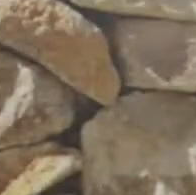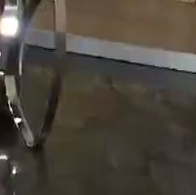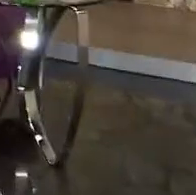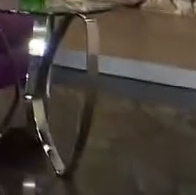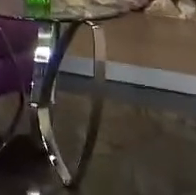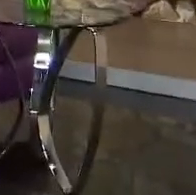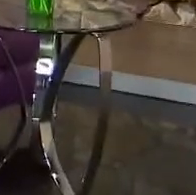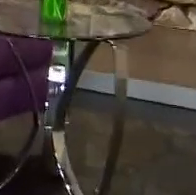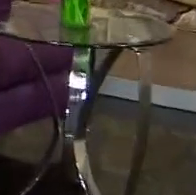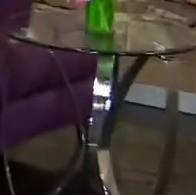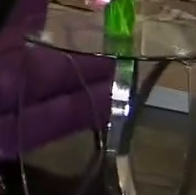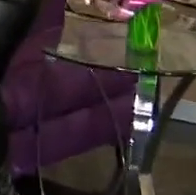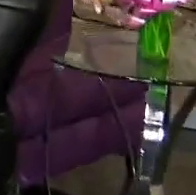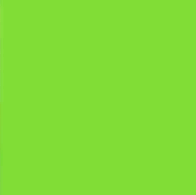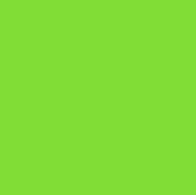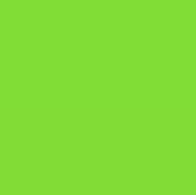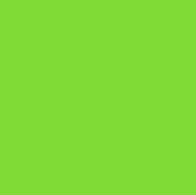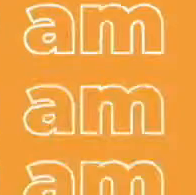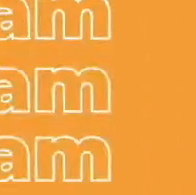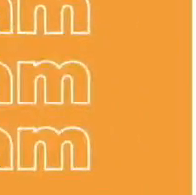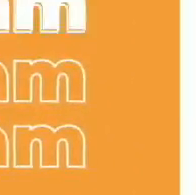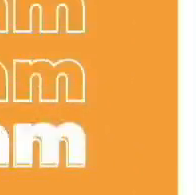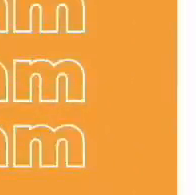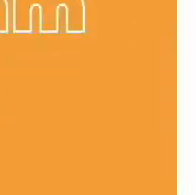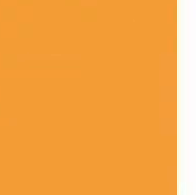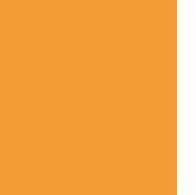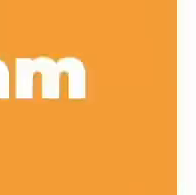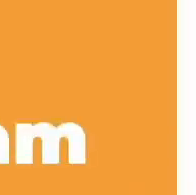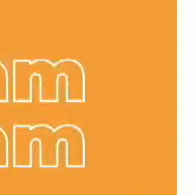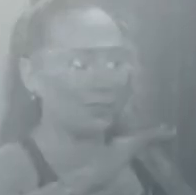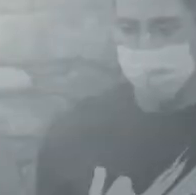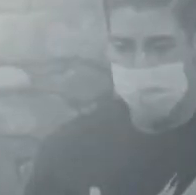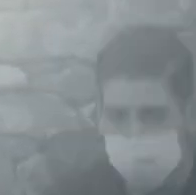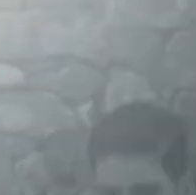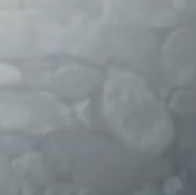mañana. ¡Hoy es el día!